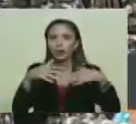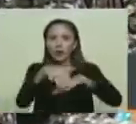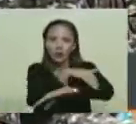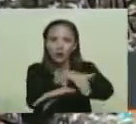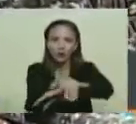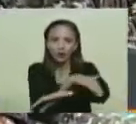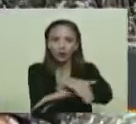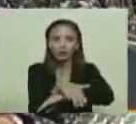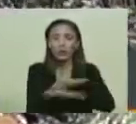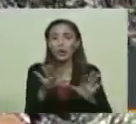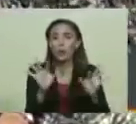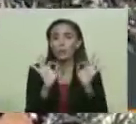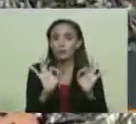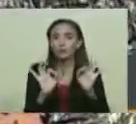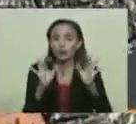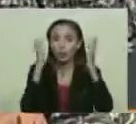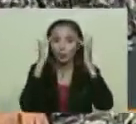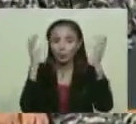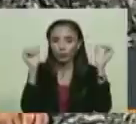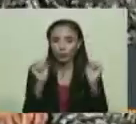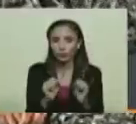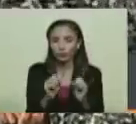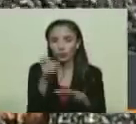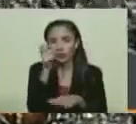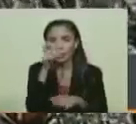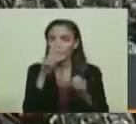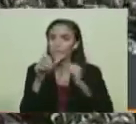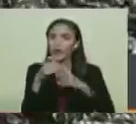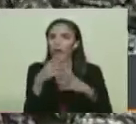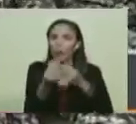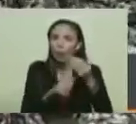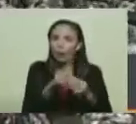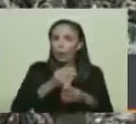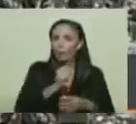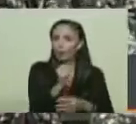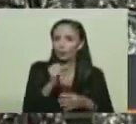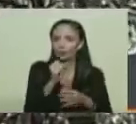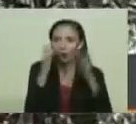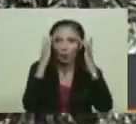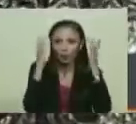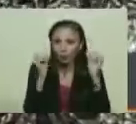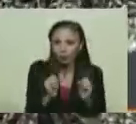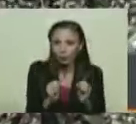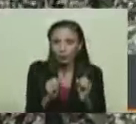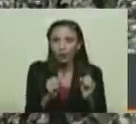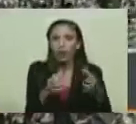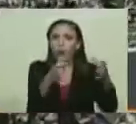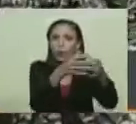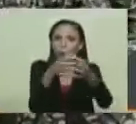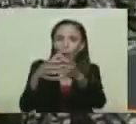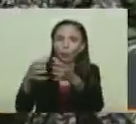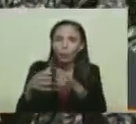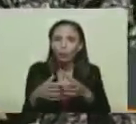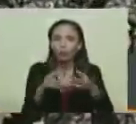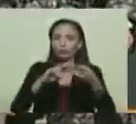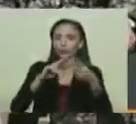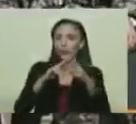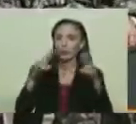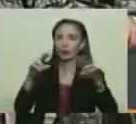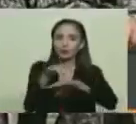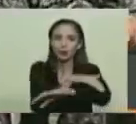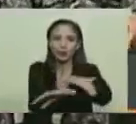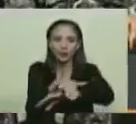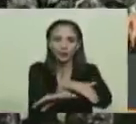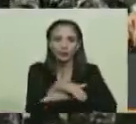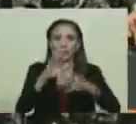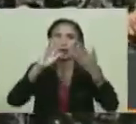policía especializada. La policía especializada en cuadrantes de paz, en primer lugar, la policía